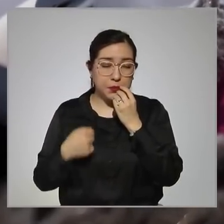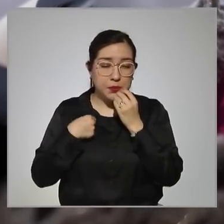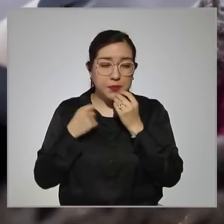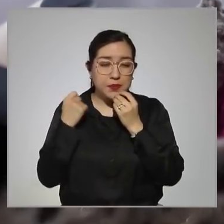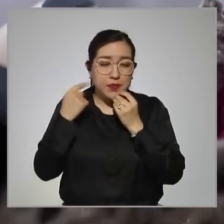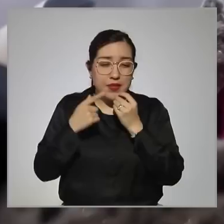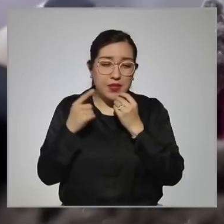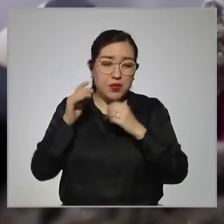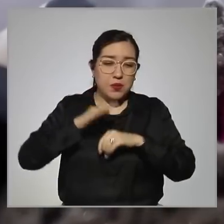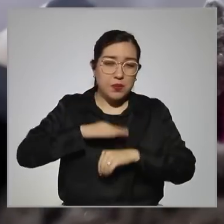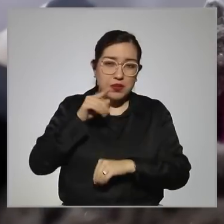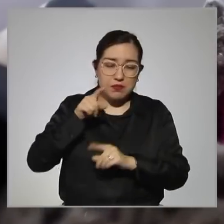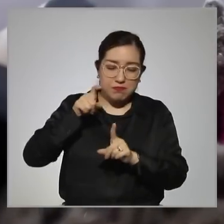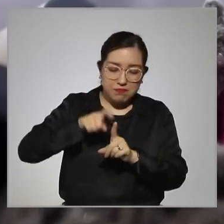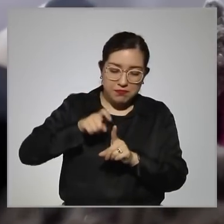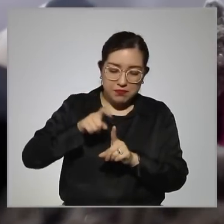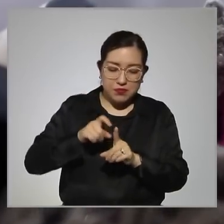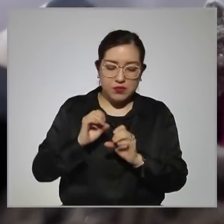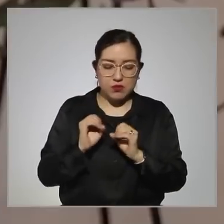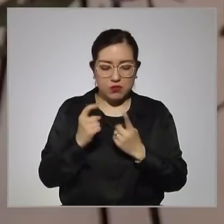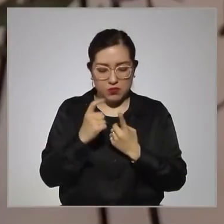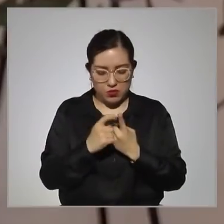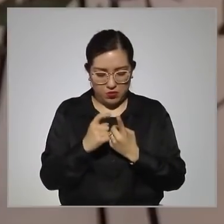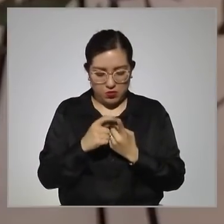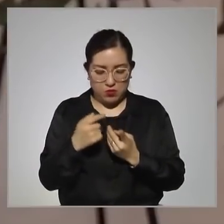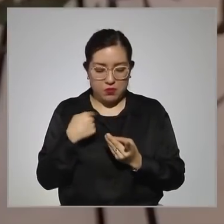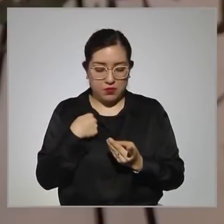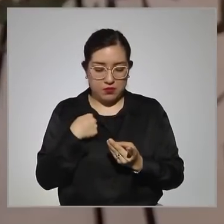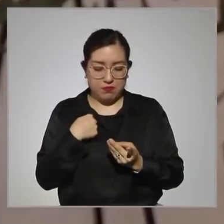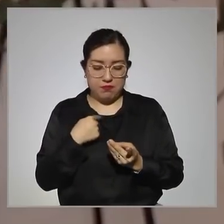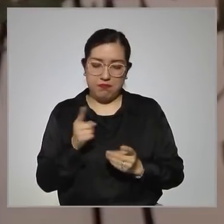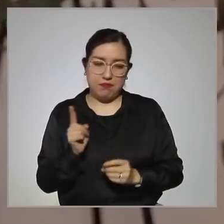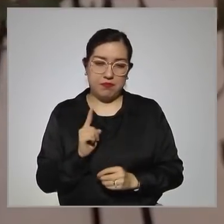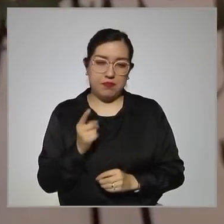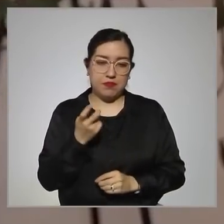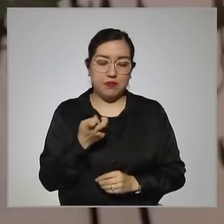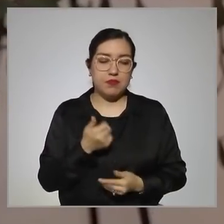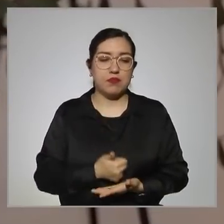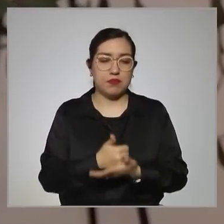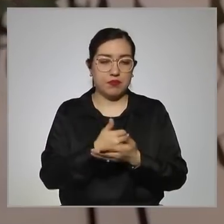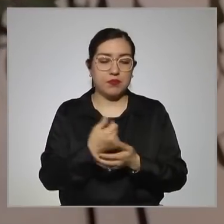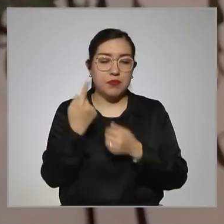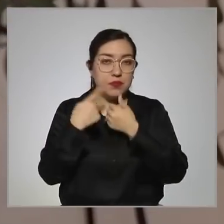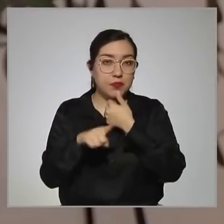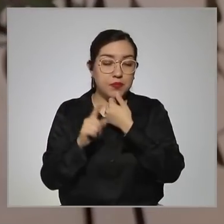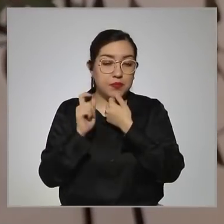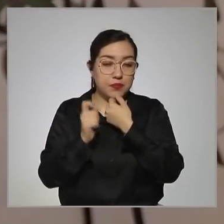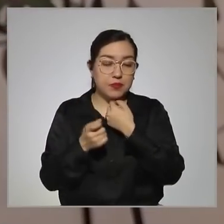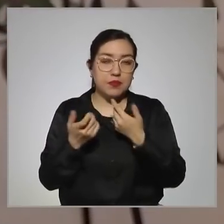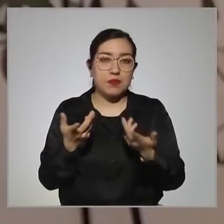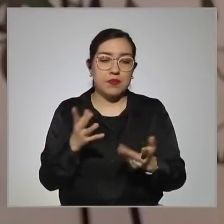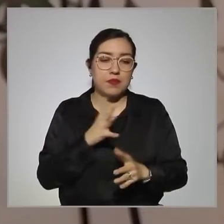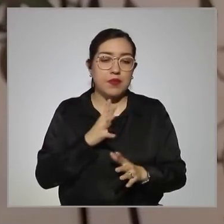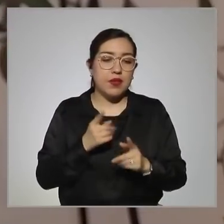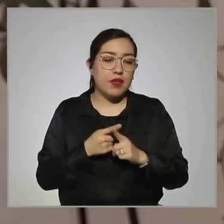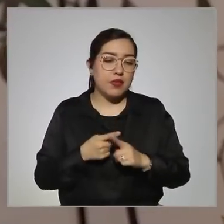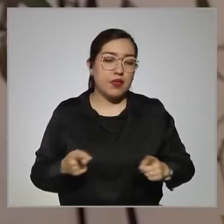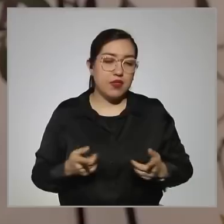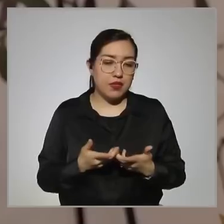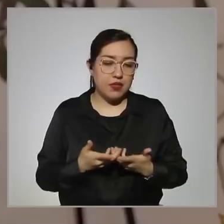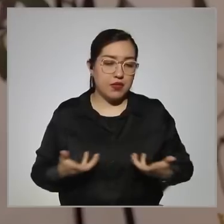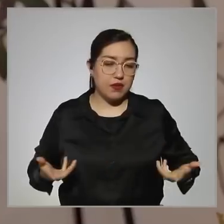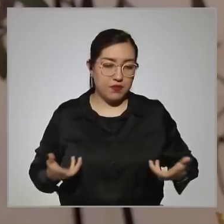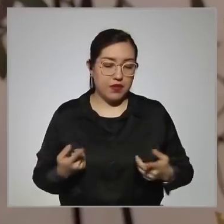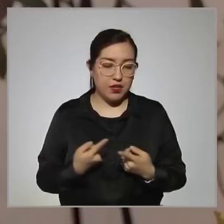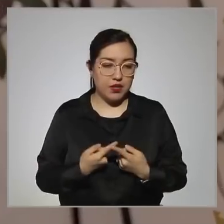demasiado juzgones con nosotros mismos. En lo que ayuda es a poder hacer una diferencia muy